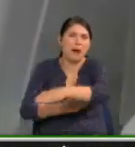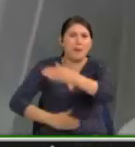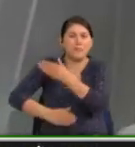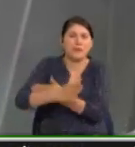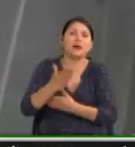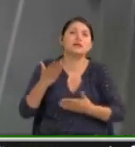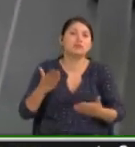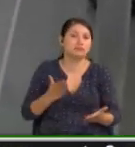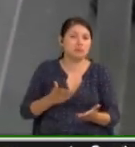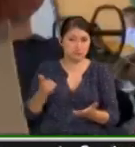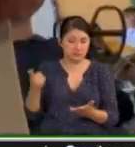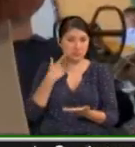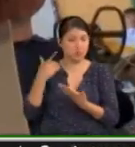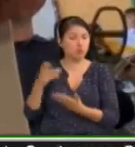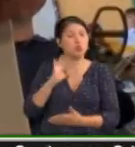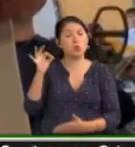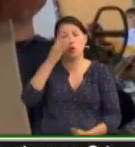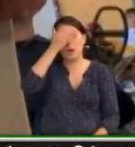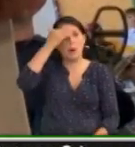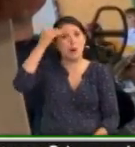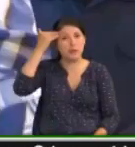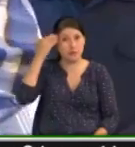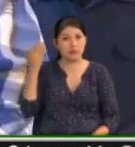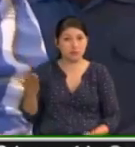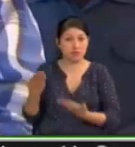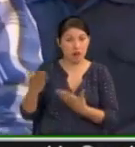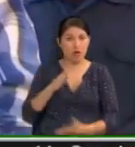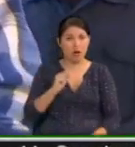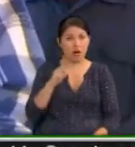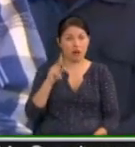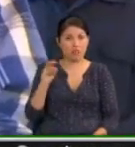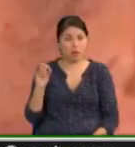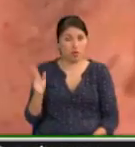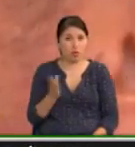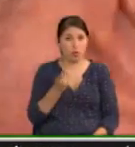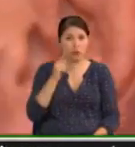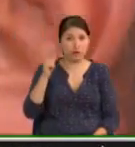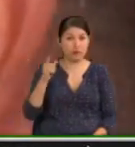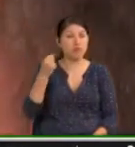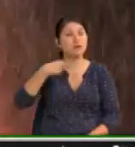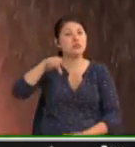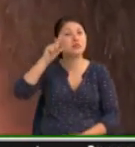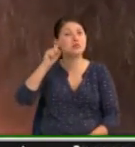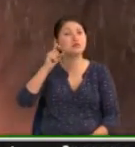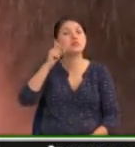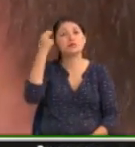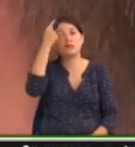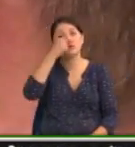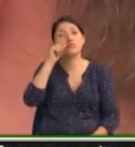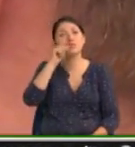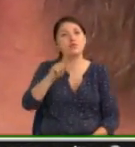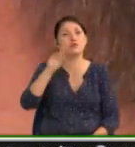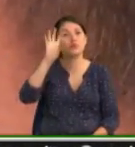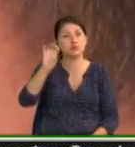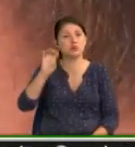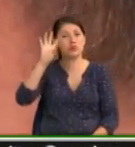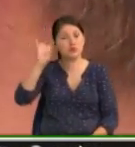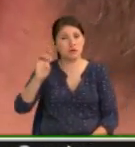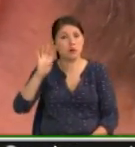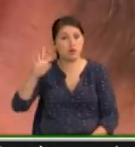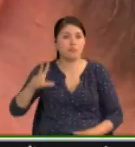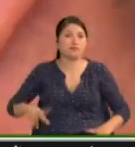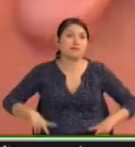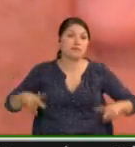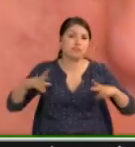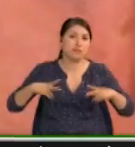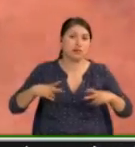dejándoles secuelas como para nunca olvidar, como Álvaro Gómez, a quien ese 16 de septiembre de 1994 la